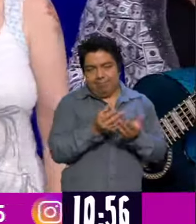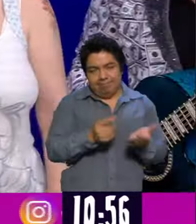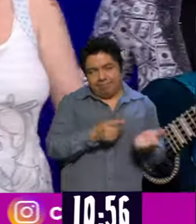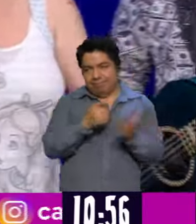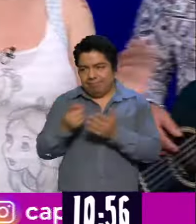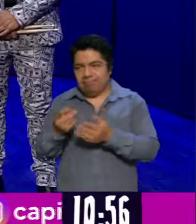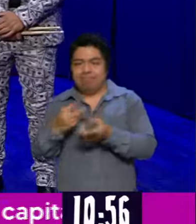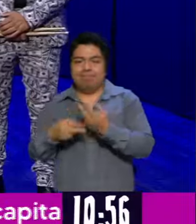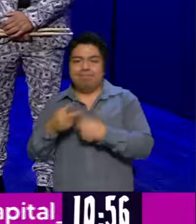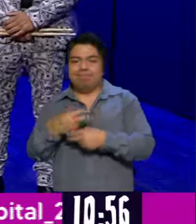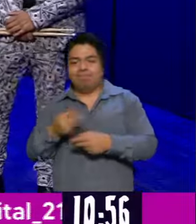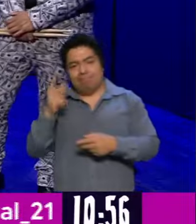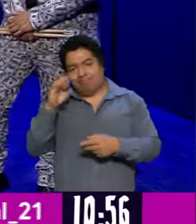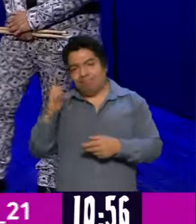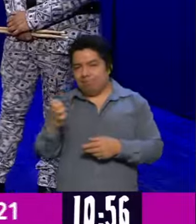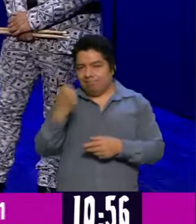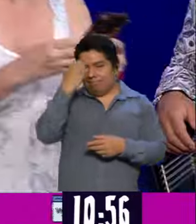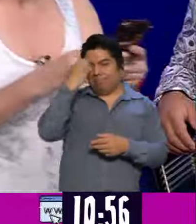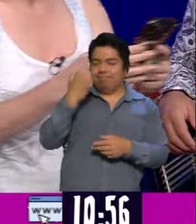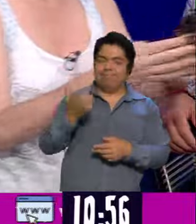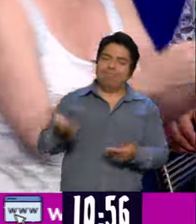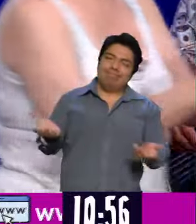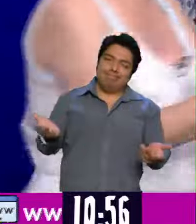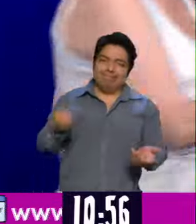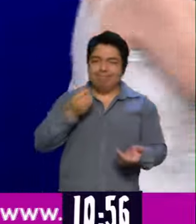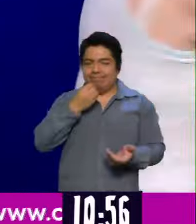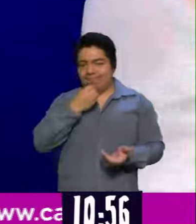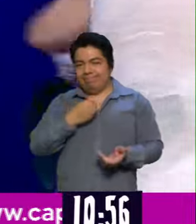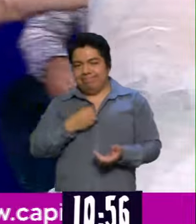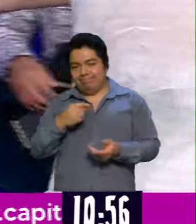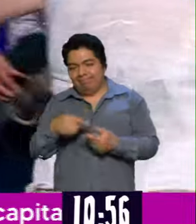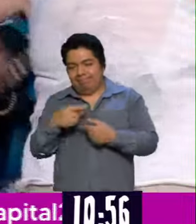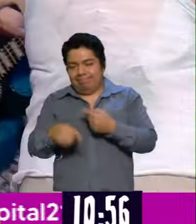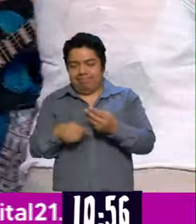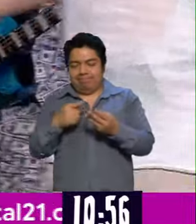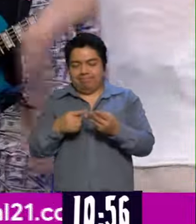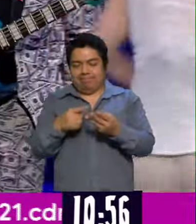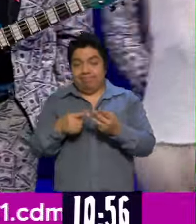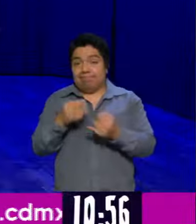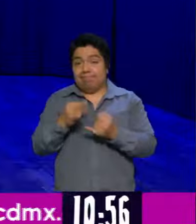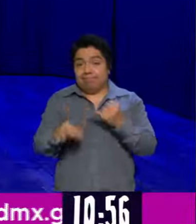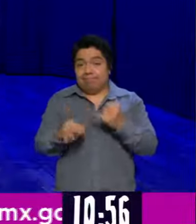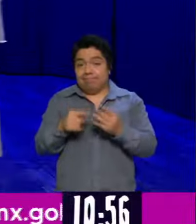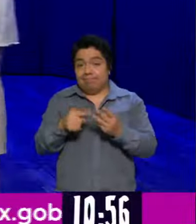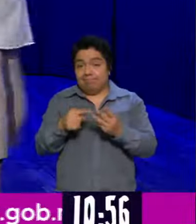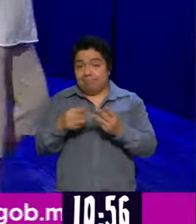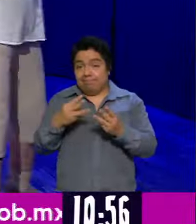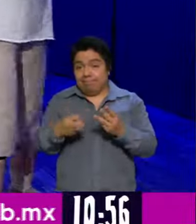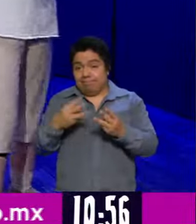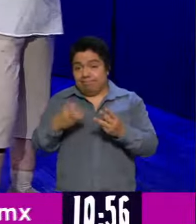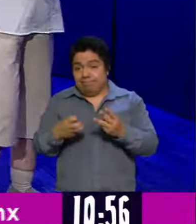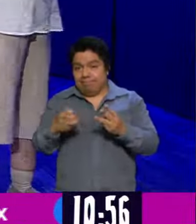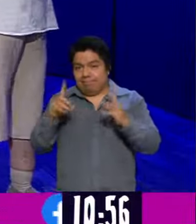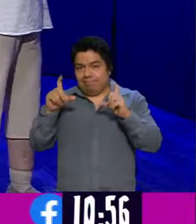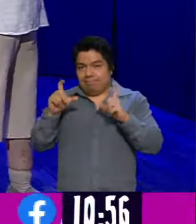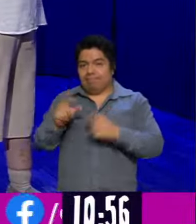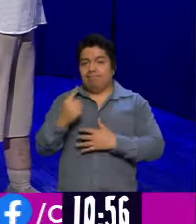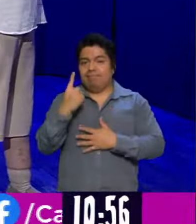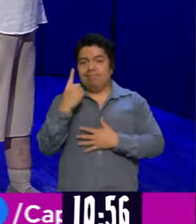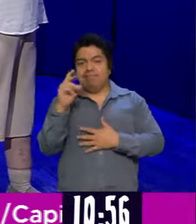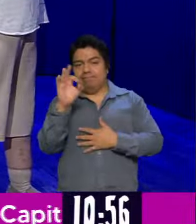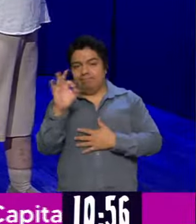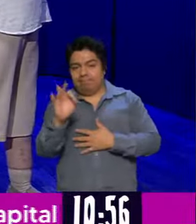después cuando te engaña, ahora sí ya es la siguiente. ¿Y la tercera? ¿Y la tercera cuál es? Vamos a tomar la foto. 1% se